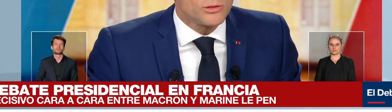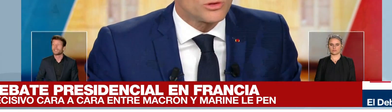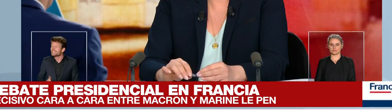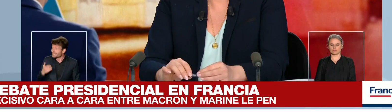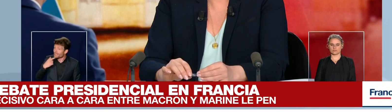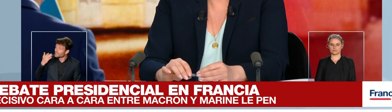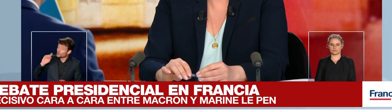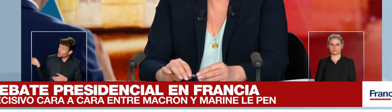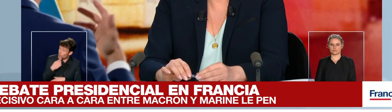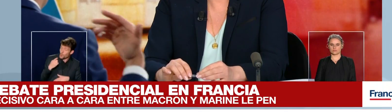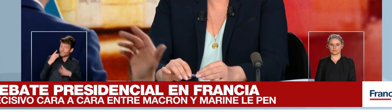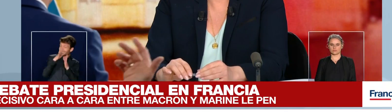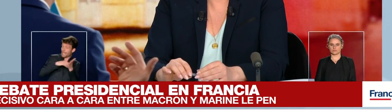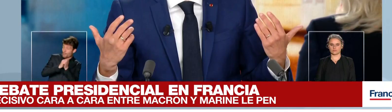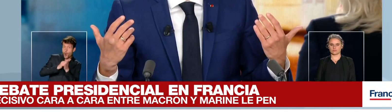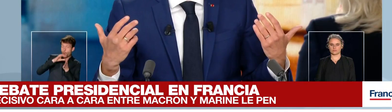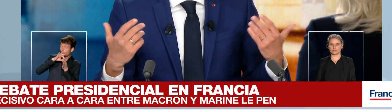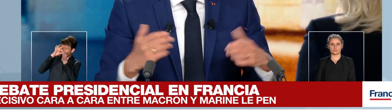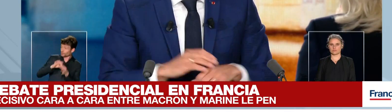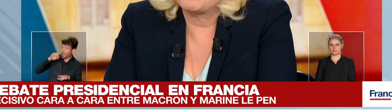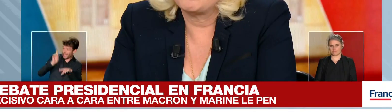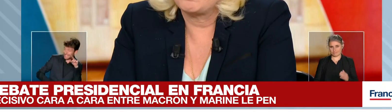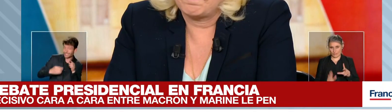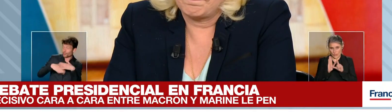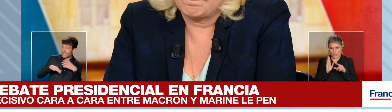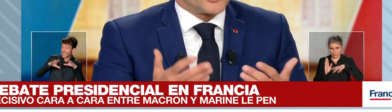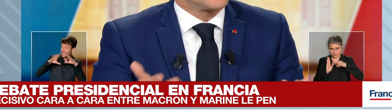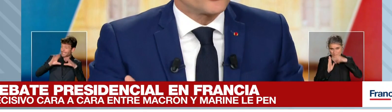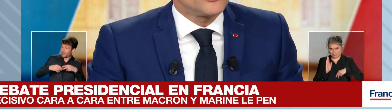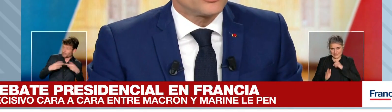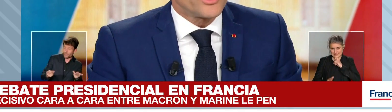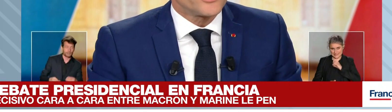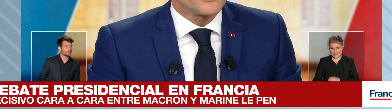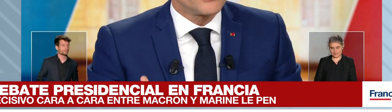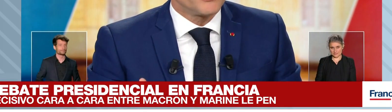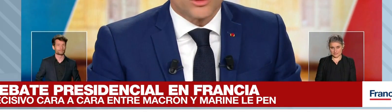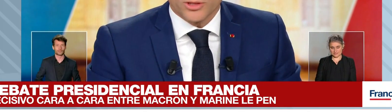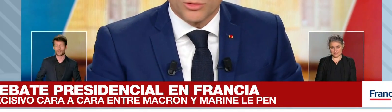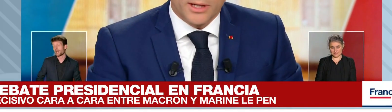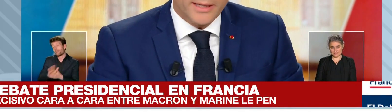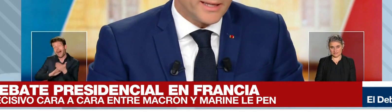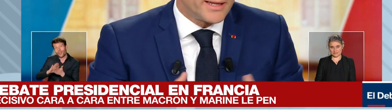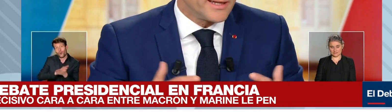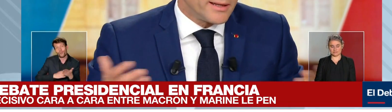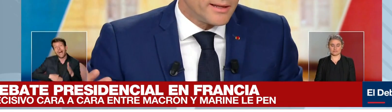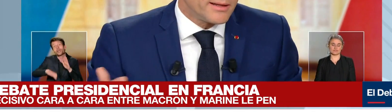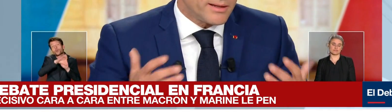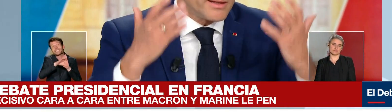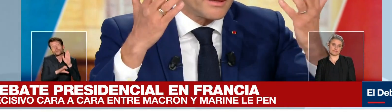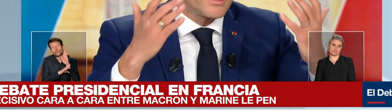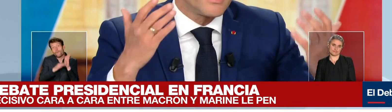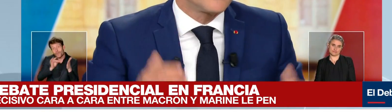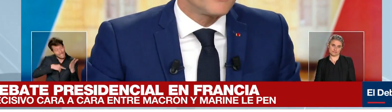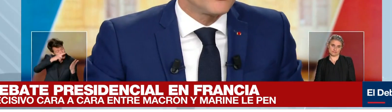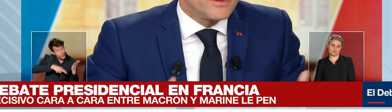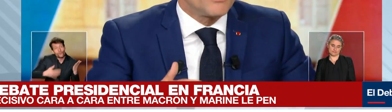tema similar, porque si no usted terminaría evitando. Usted no ha leído mi ley. Pero yo he leído la